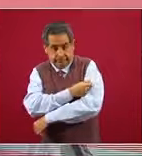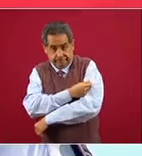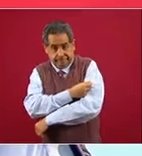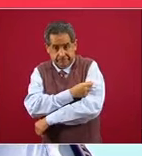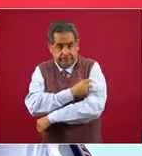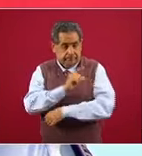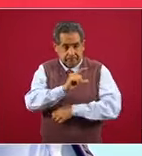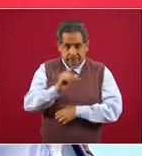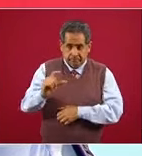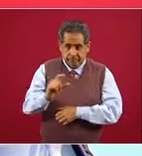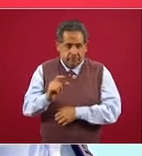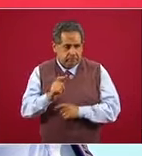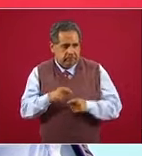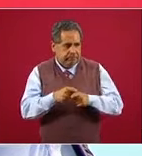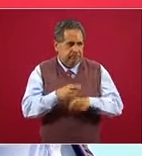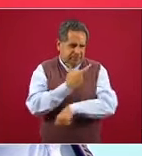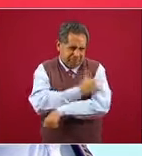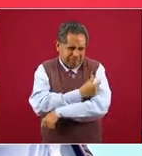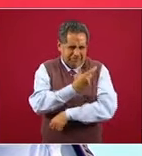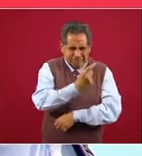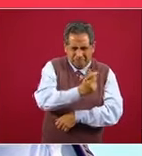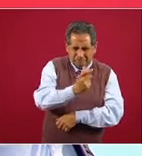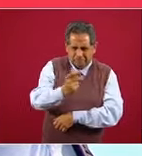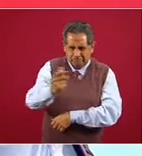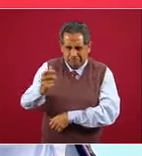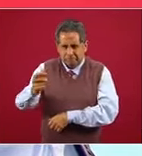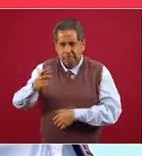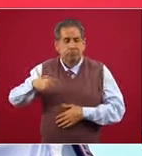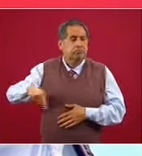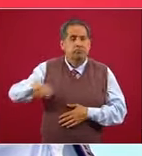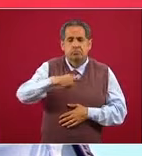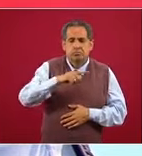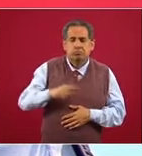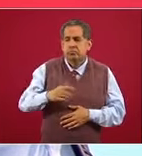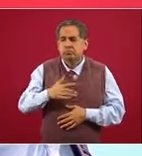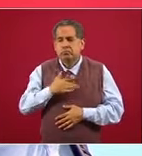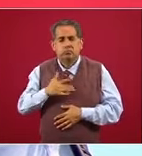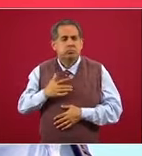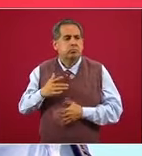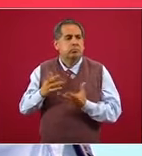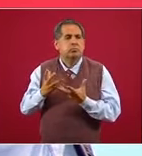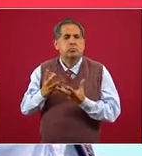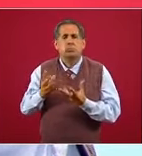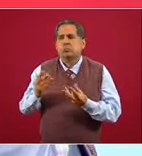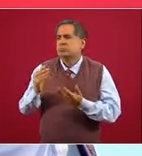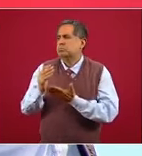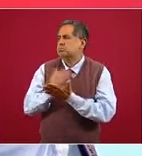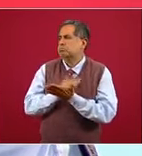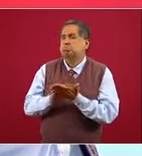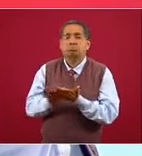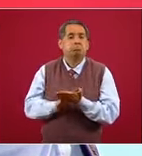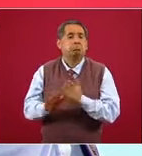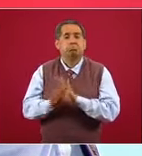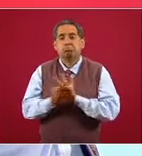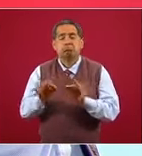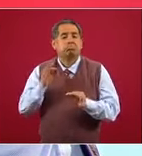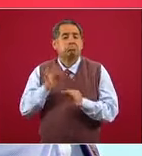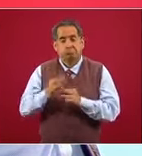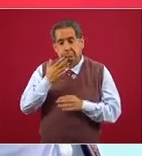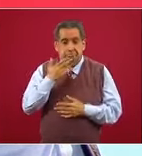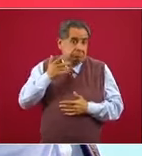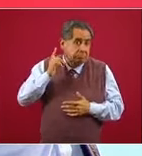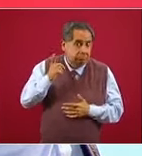momento reducir la morbilidad, o sea, la presencia de la enfermedad, pero además reducir